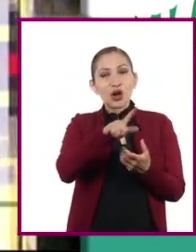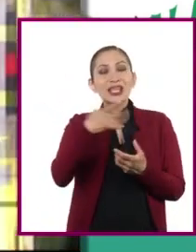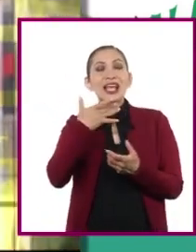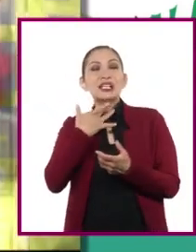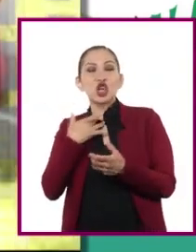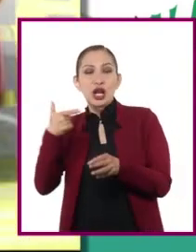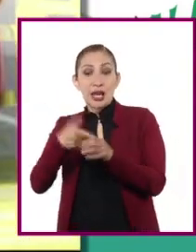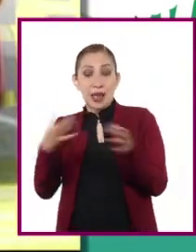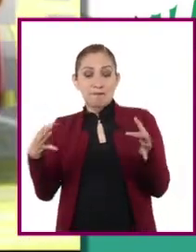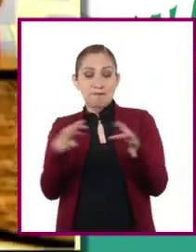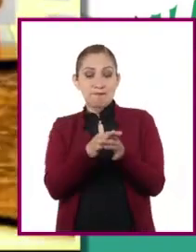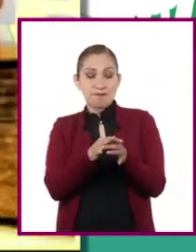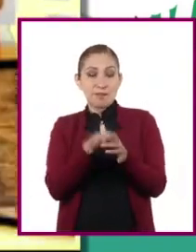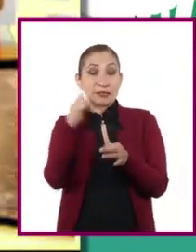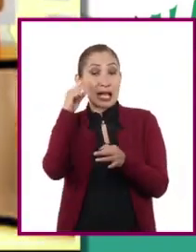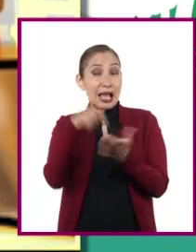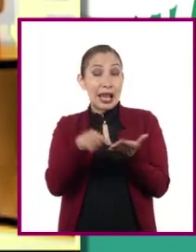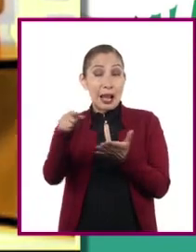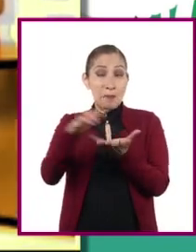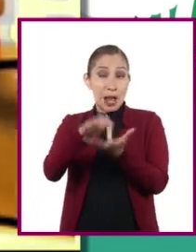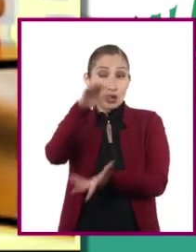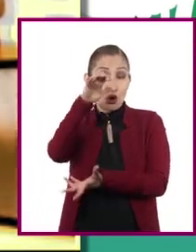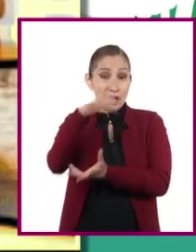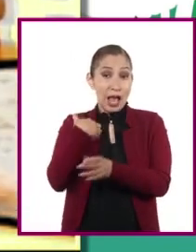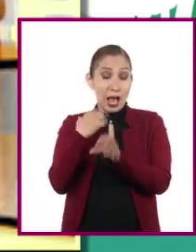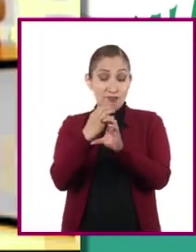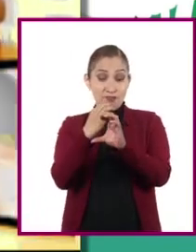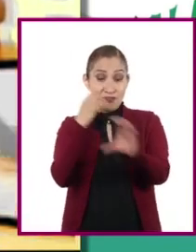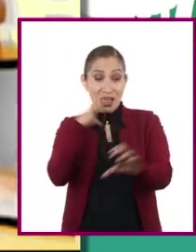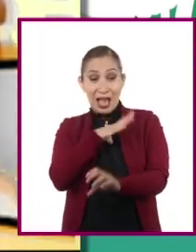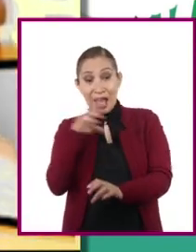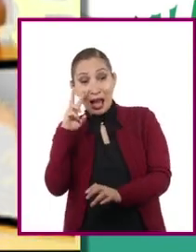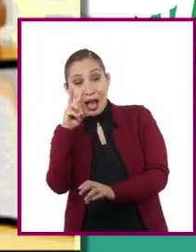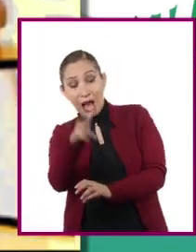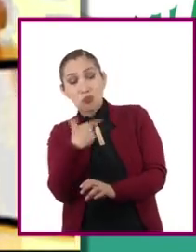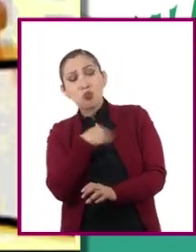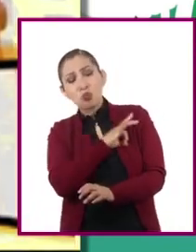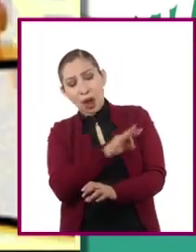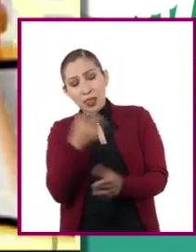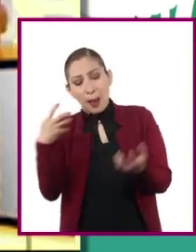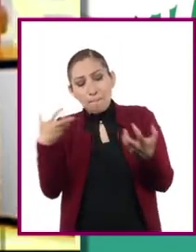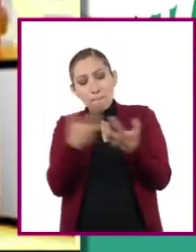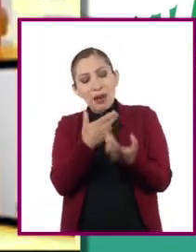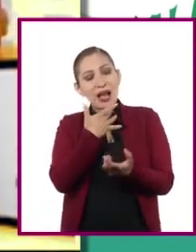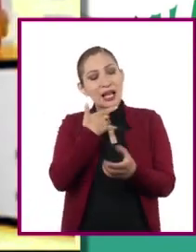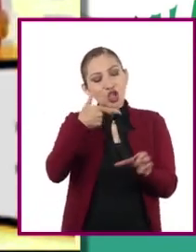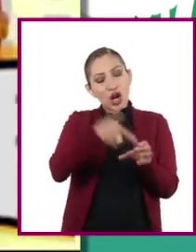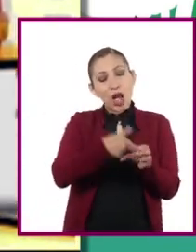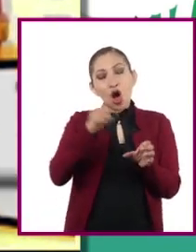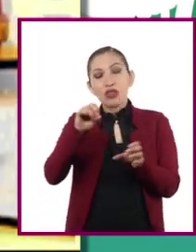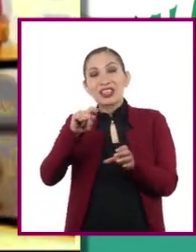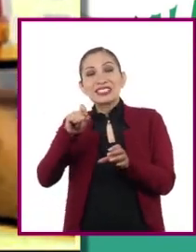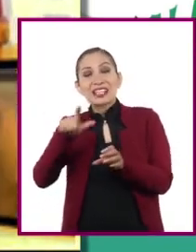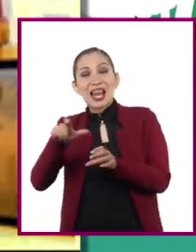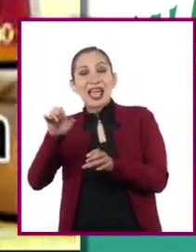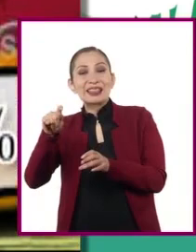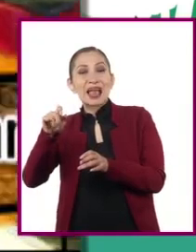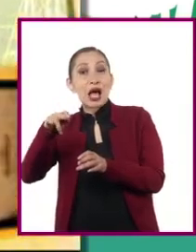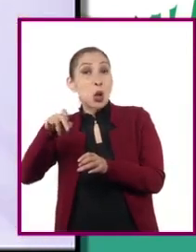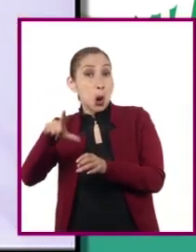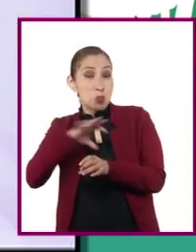gasolina. Se considera que la mayoría de los vehículos existentes tolerarían la mezcla de gasolina o diésel con